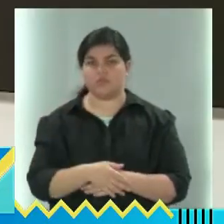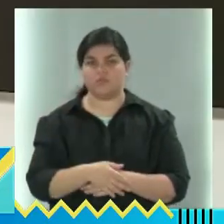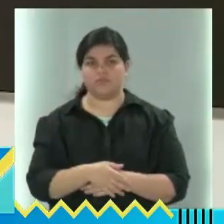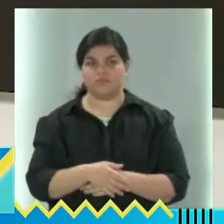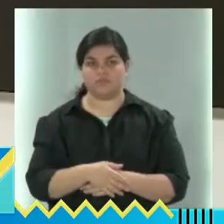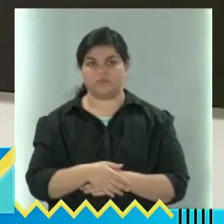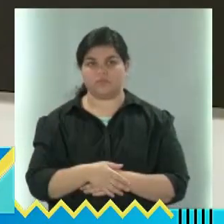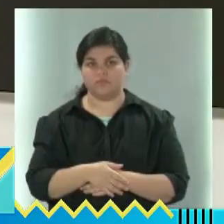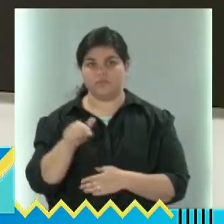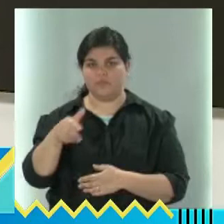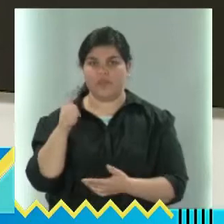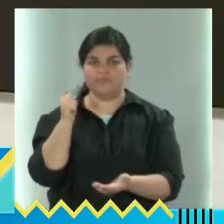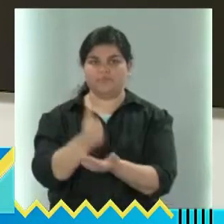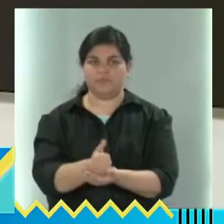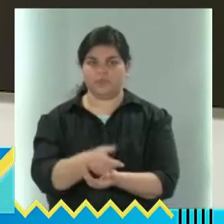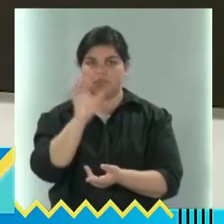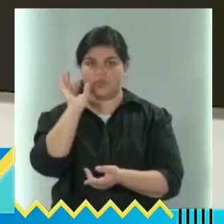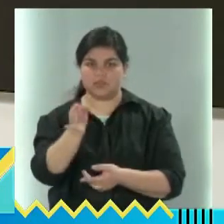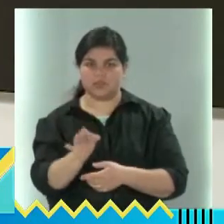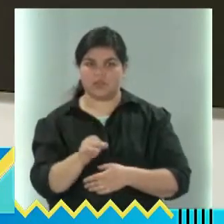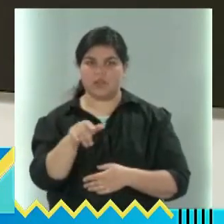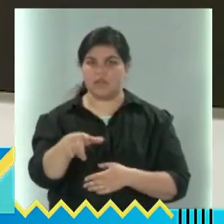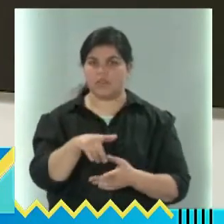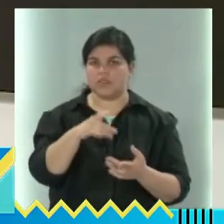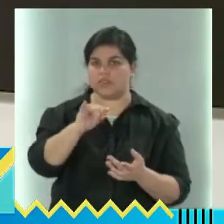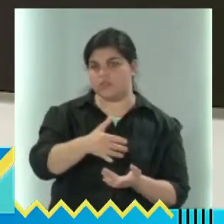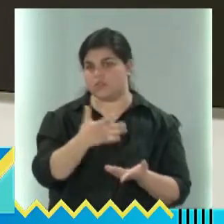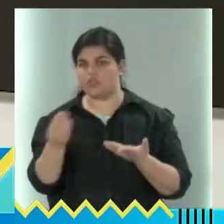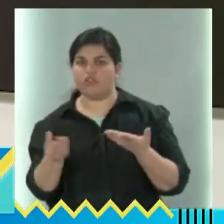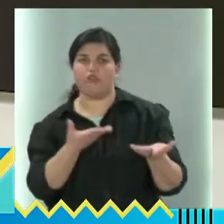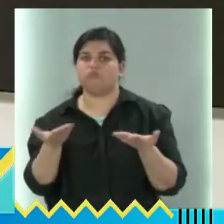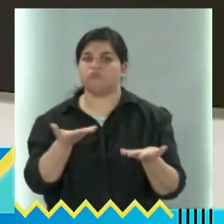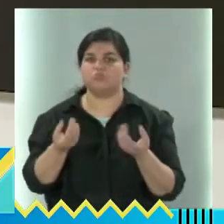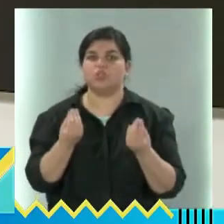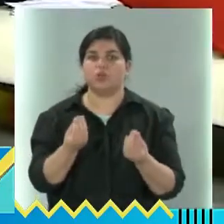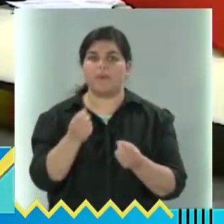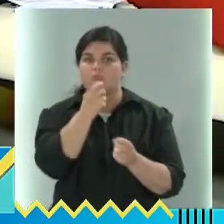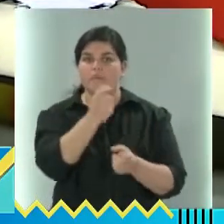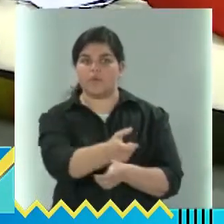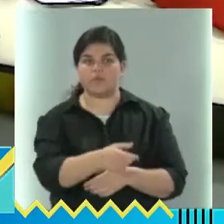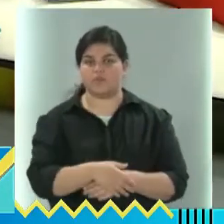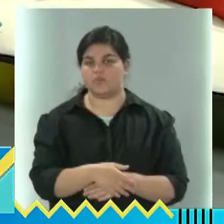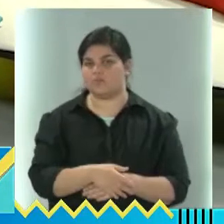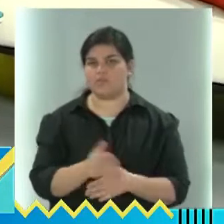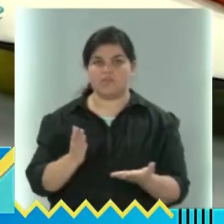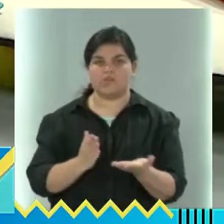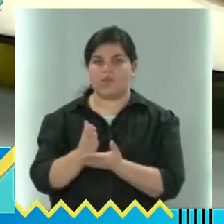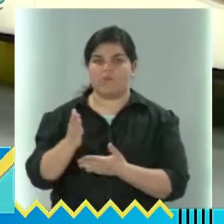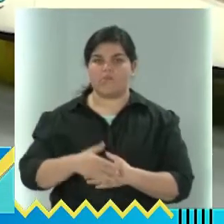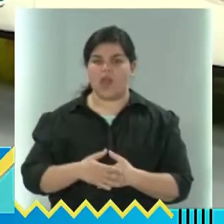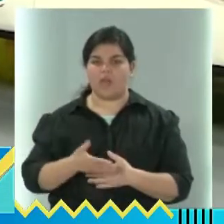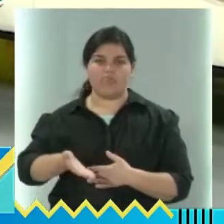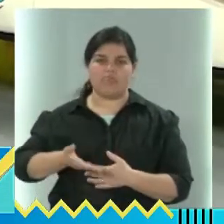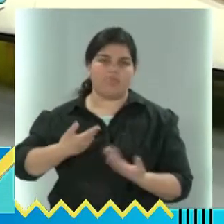ejercer allí, ¿no?, y esta discrecionalidad que se pueda llegar a tomar, ¿qué responderías? Bueno, la verdad que los abusos de un funcionario